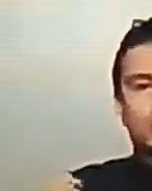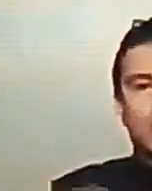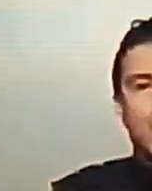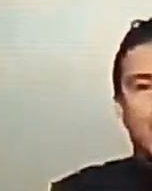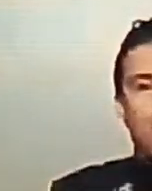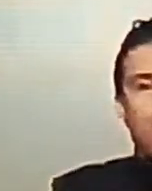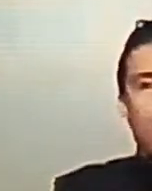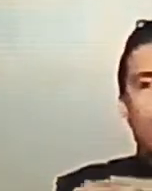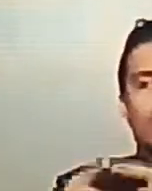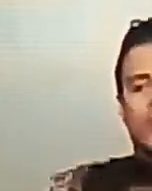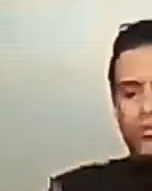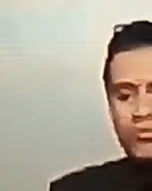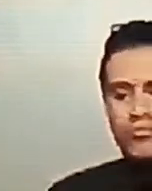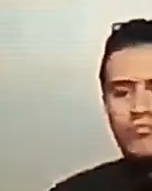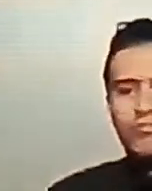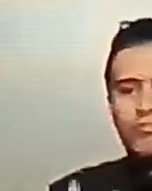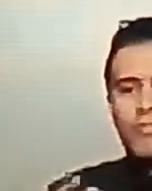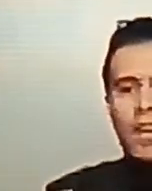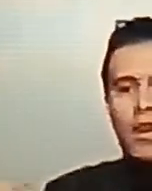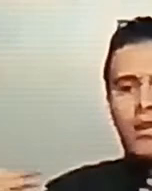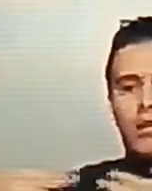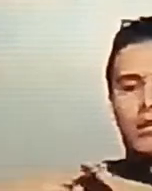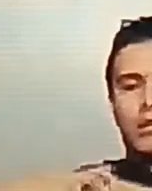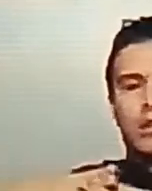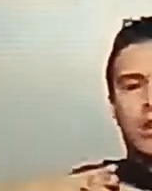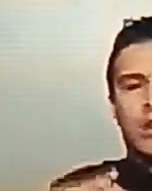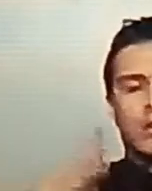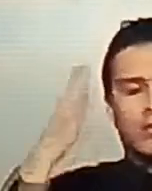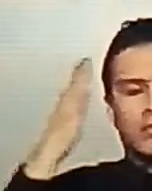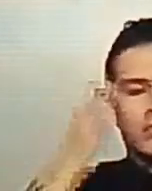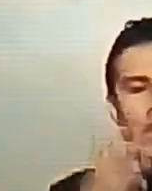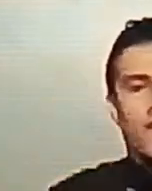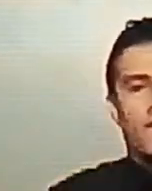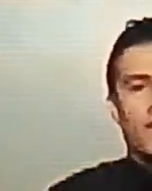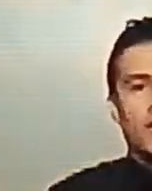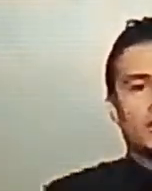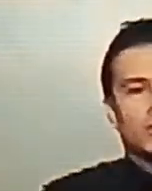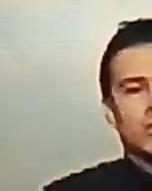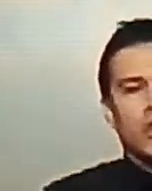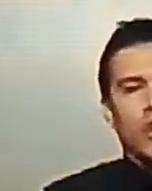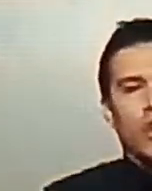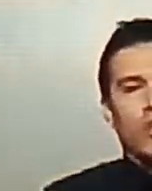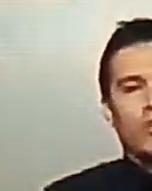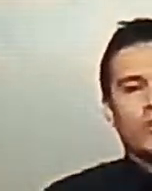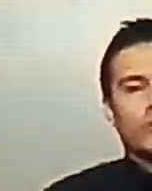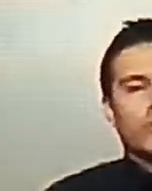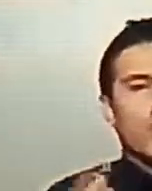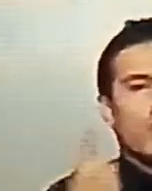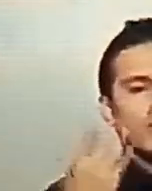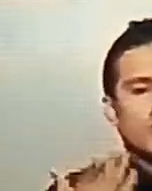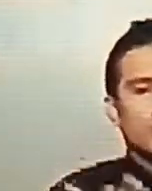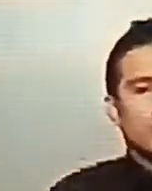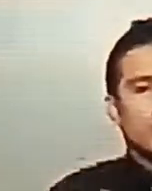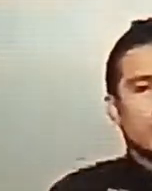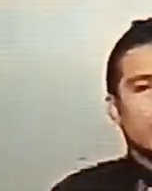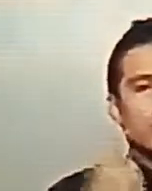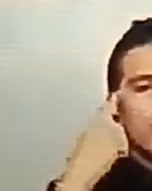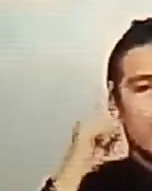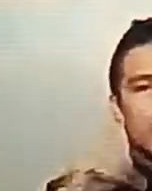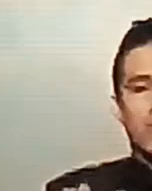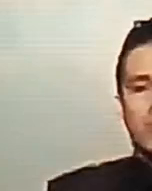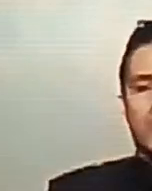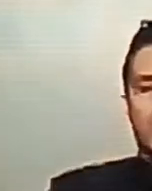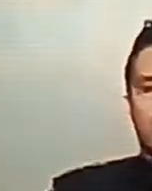a las privatizaciones corruptas que solo han servido para el enriquecimiento de los